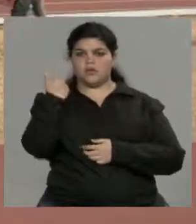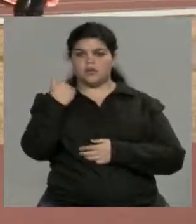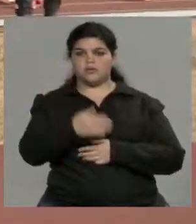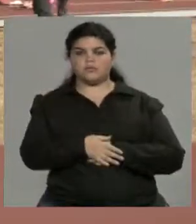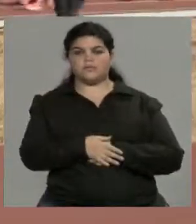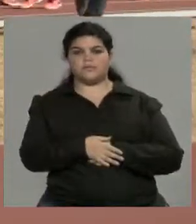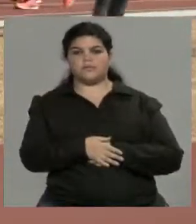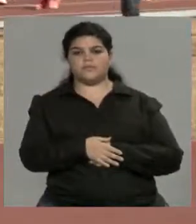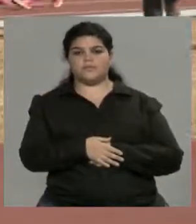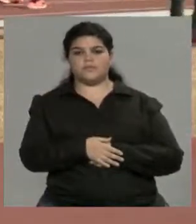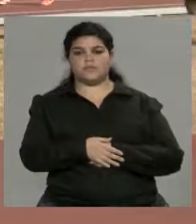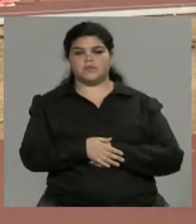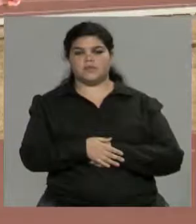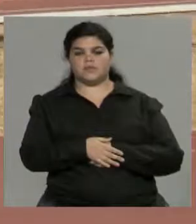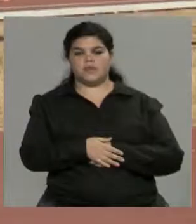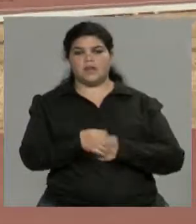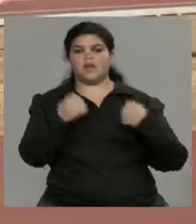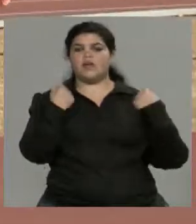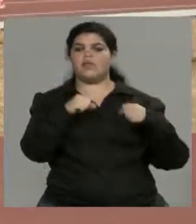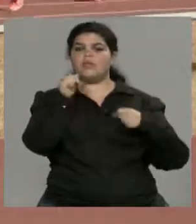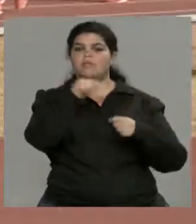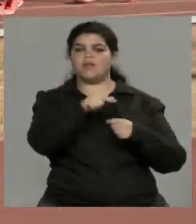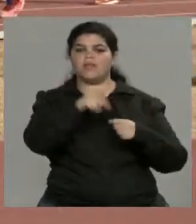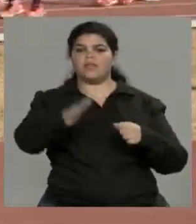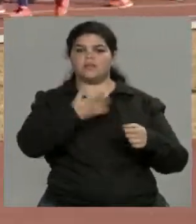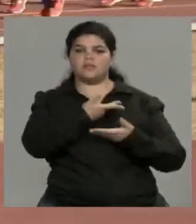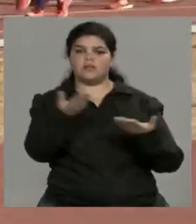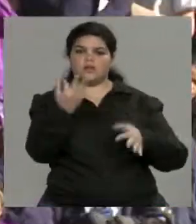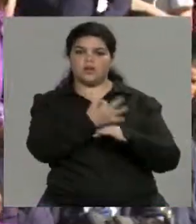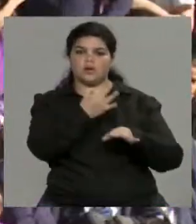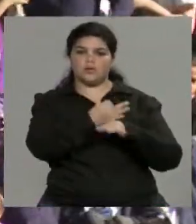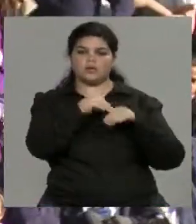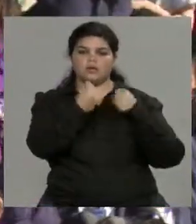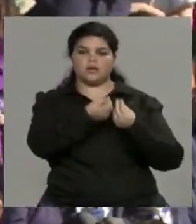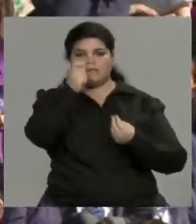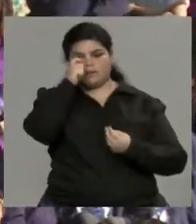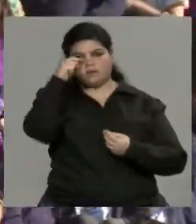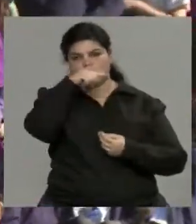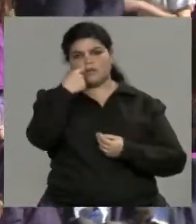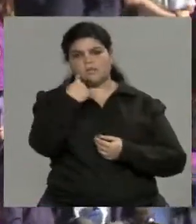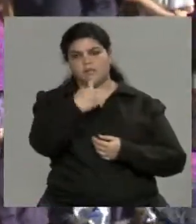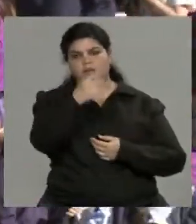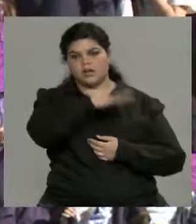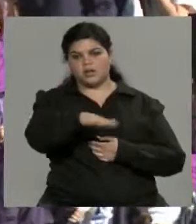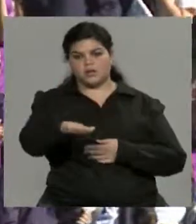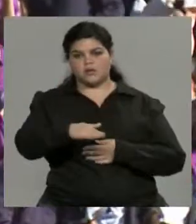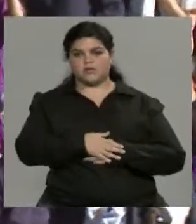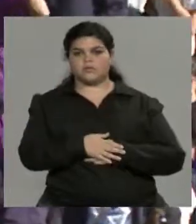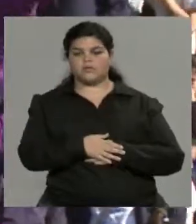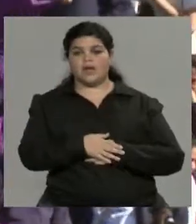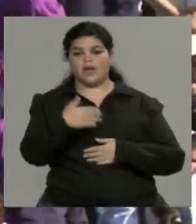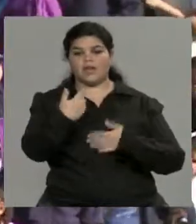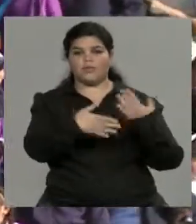en los deportivos de la Dirección General de Escuelas logramos tener 27.000 chicos, en los